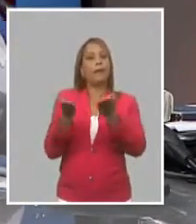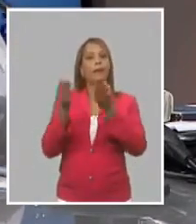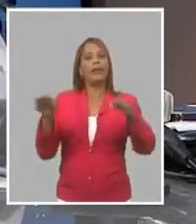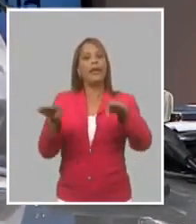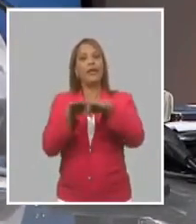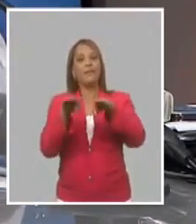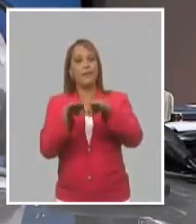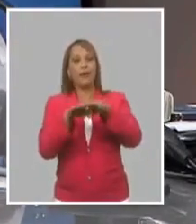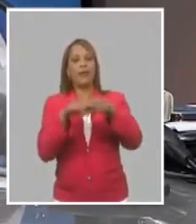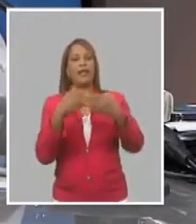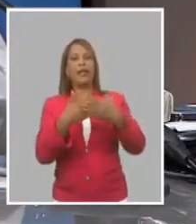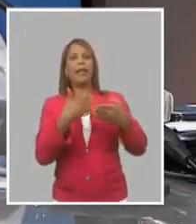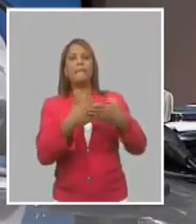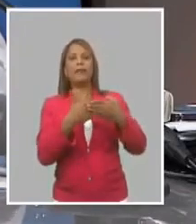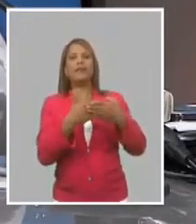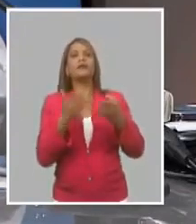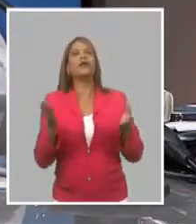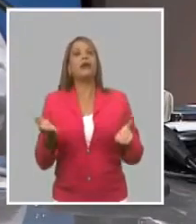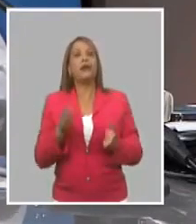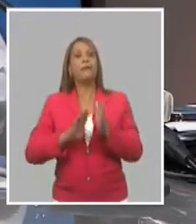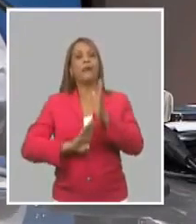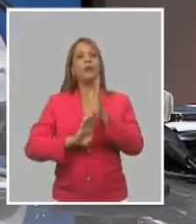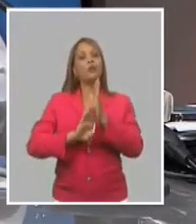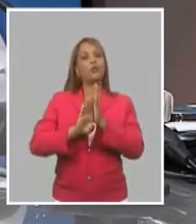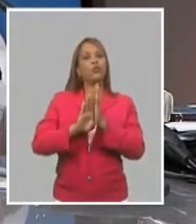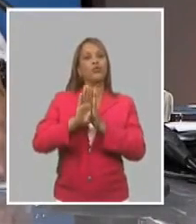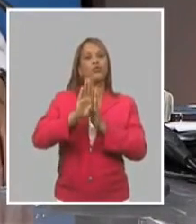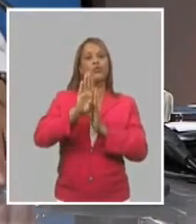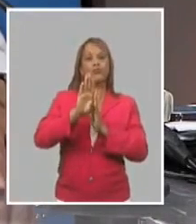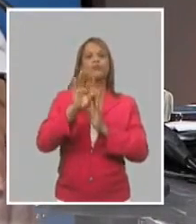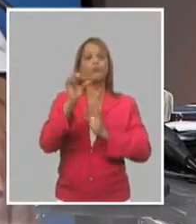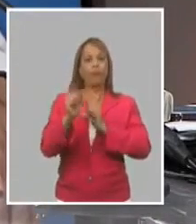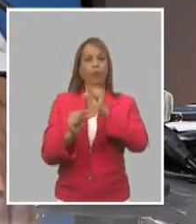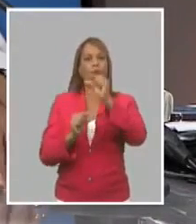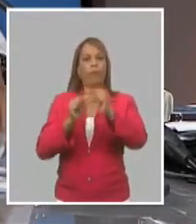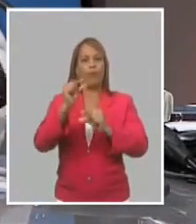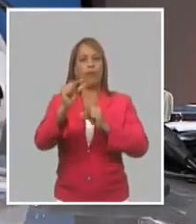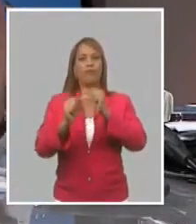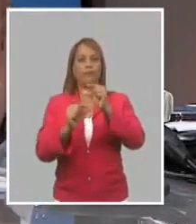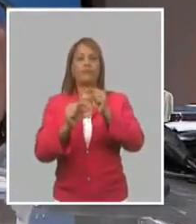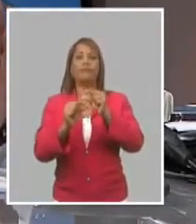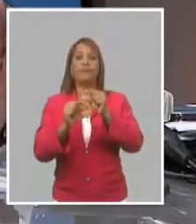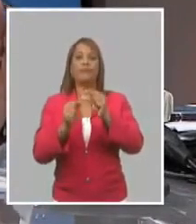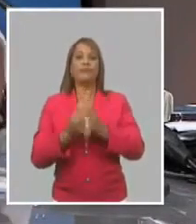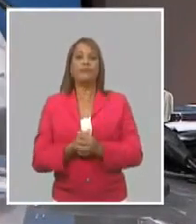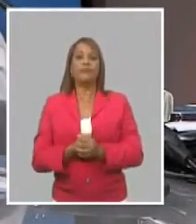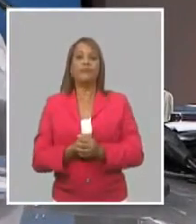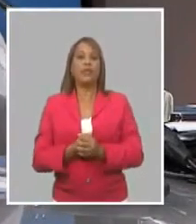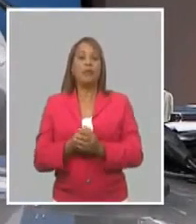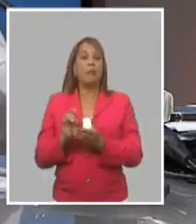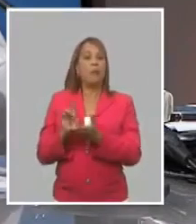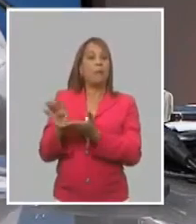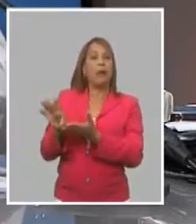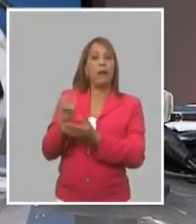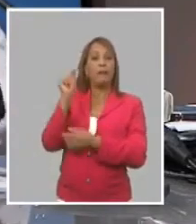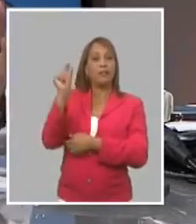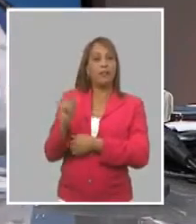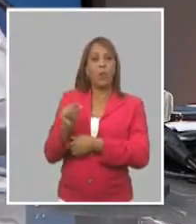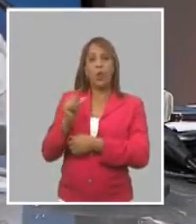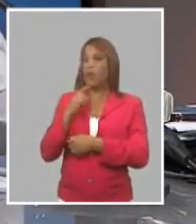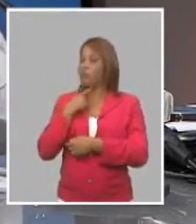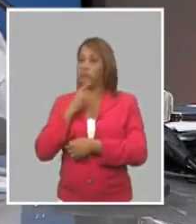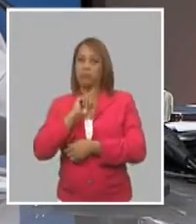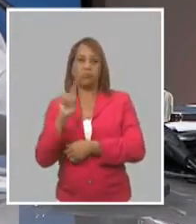reduciendo y la empresa va ganando competitividad. Pero no va a haber efecto de desempleo, no va a